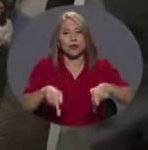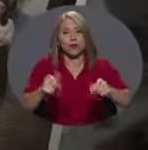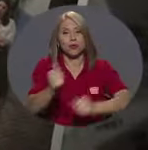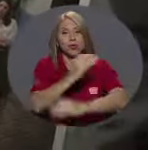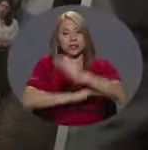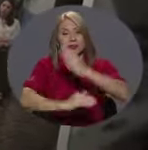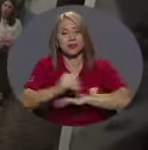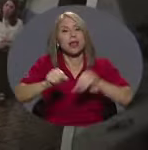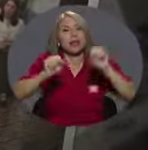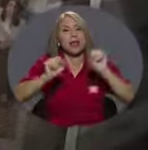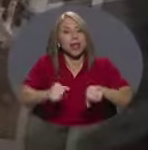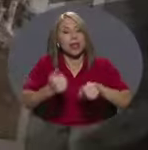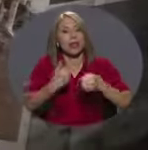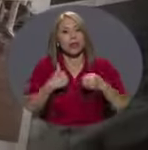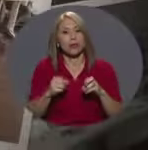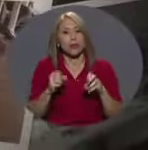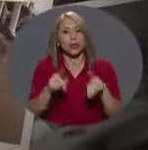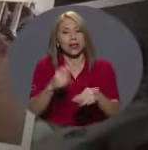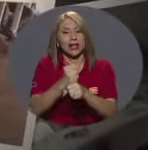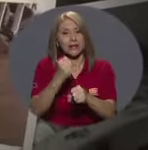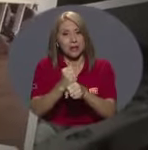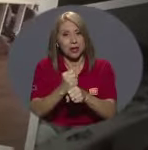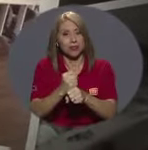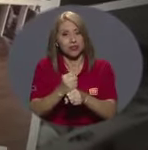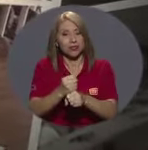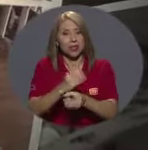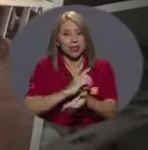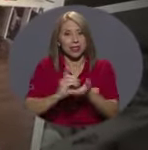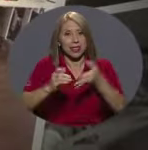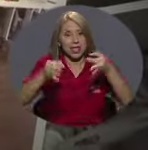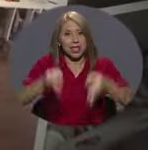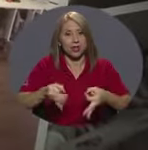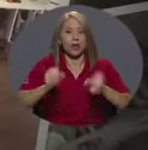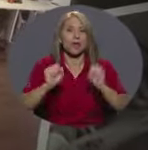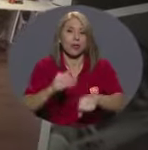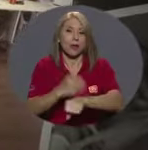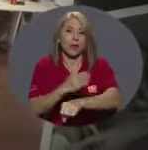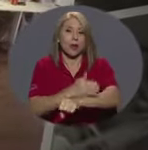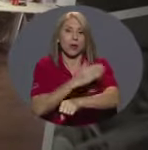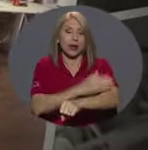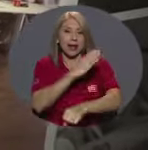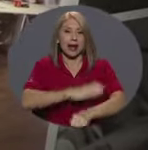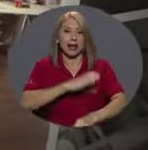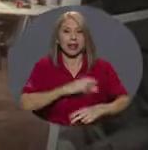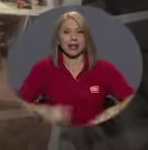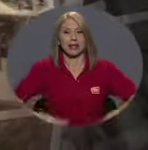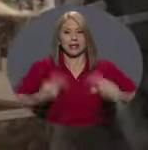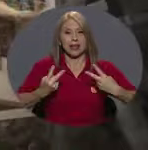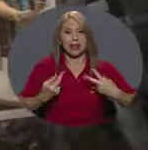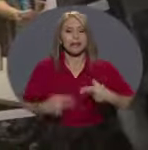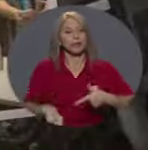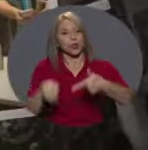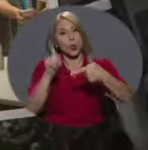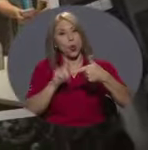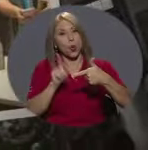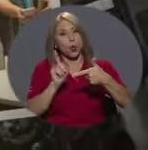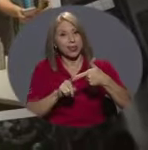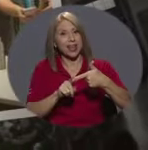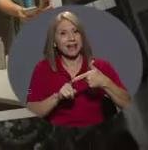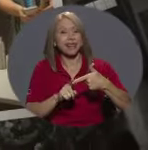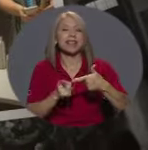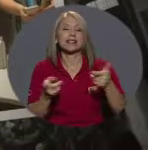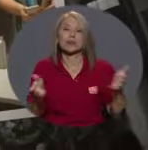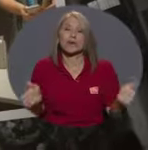población con discapacidad pueda tener oportunidades de empleo digno, ¿verdad? Y pueda mejorar su calidad de vida. Otra de las acciones